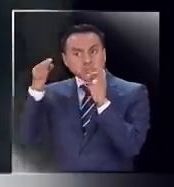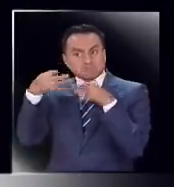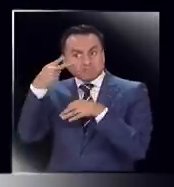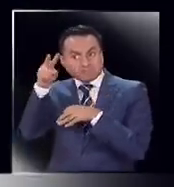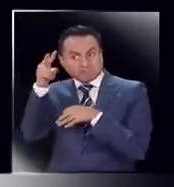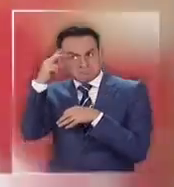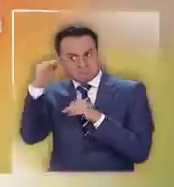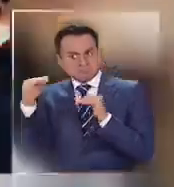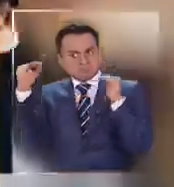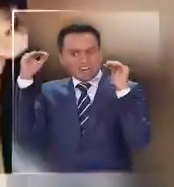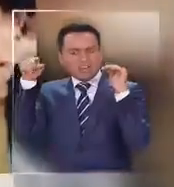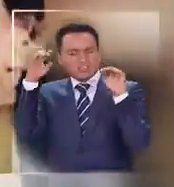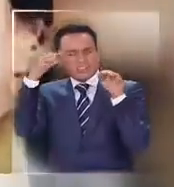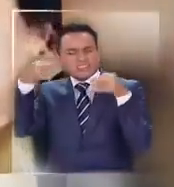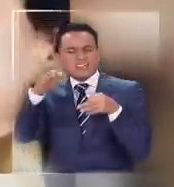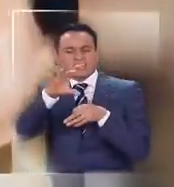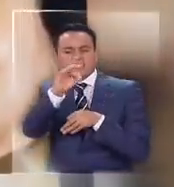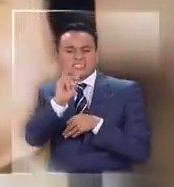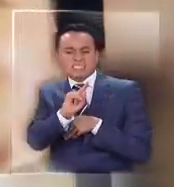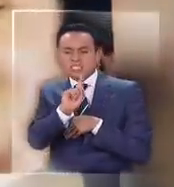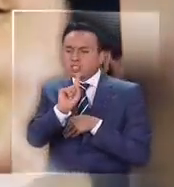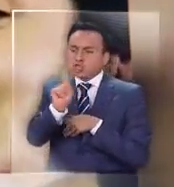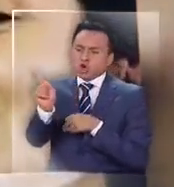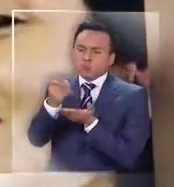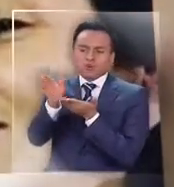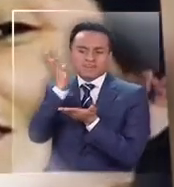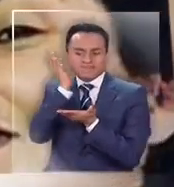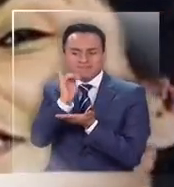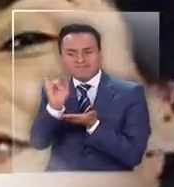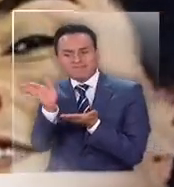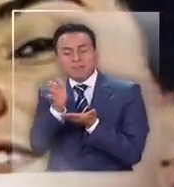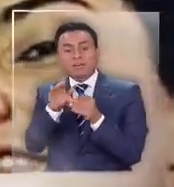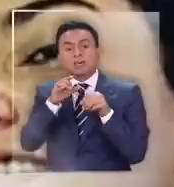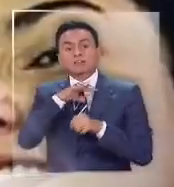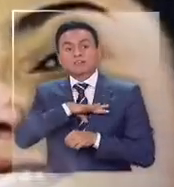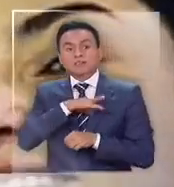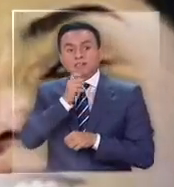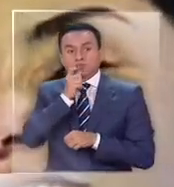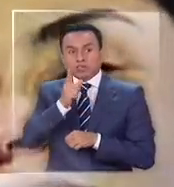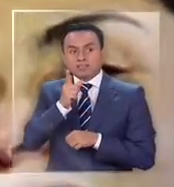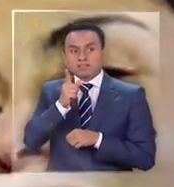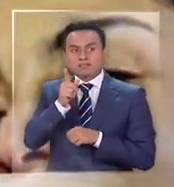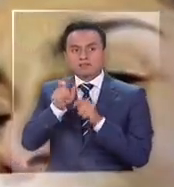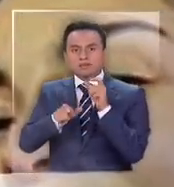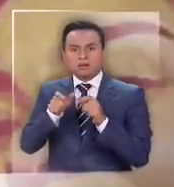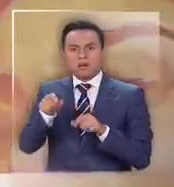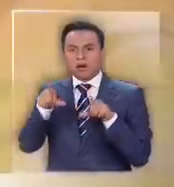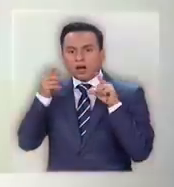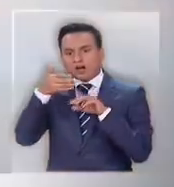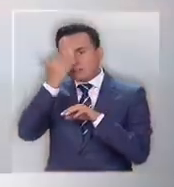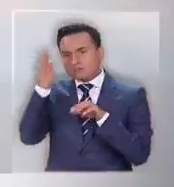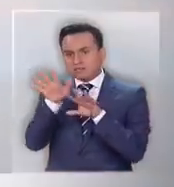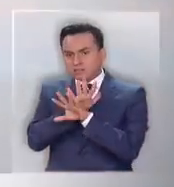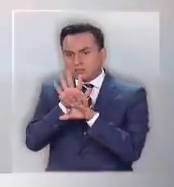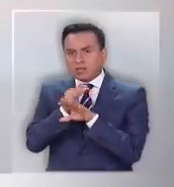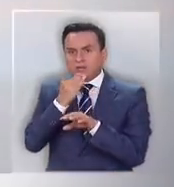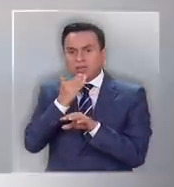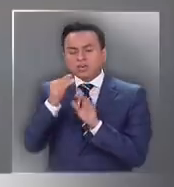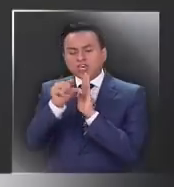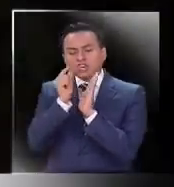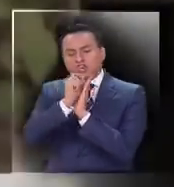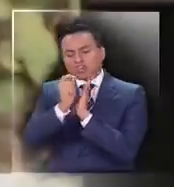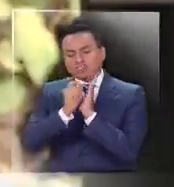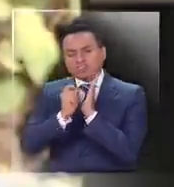respectivamente. Ellos eran los que decidían qué actrices sí y cuáles no. Aquí en Chile las denunciantes no son solo actrices, también hay una